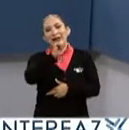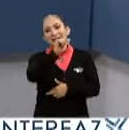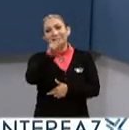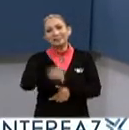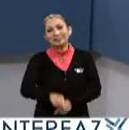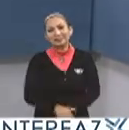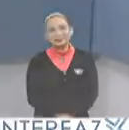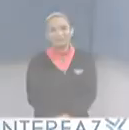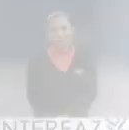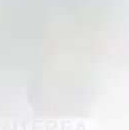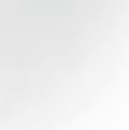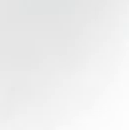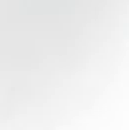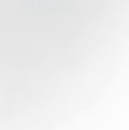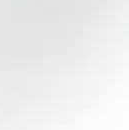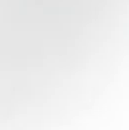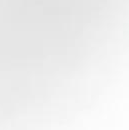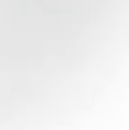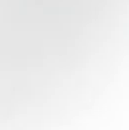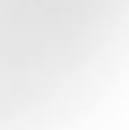Interfaz.